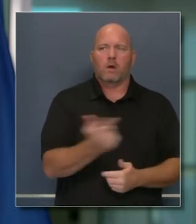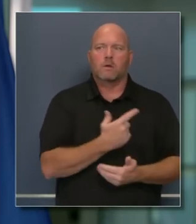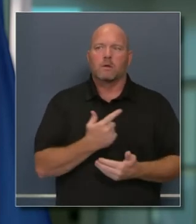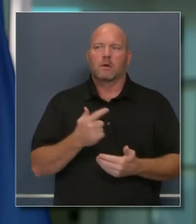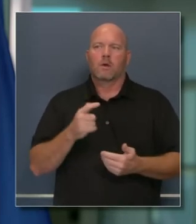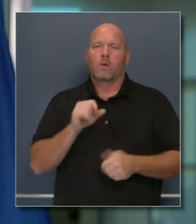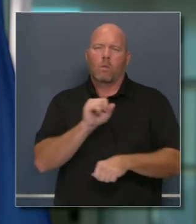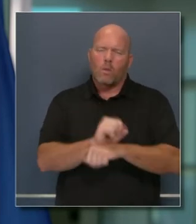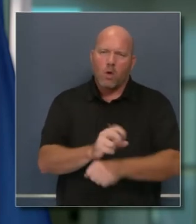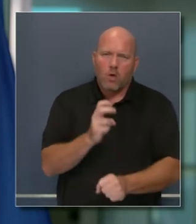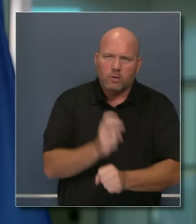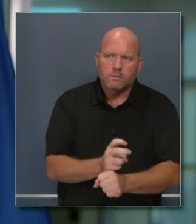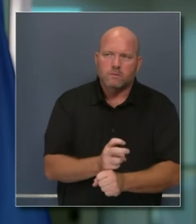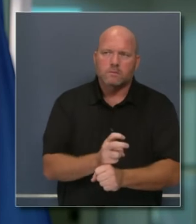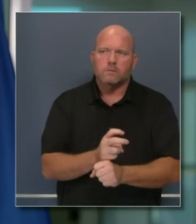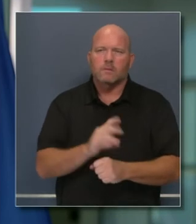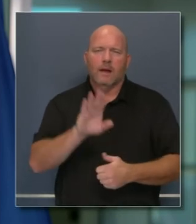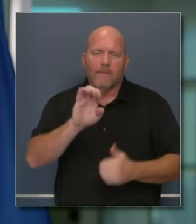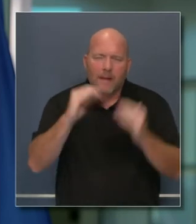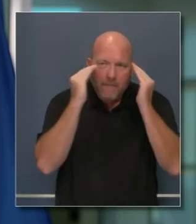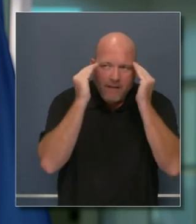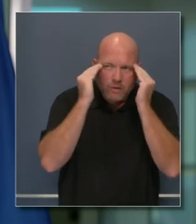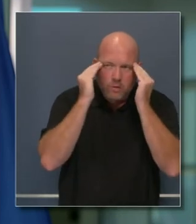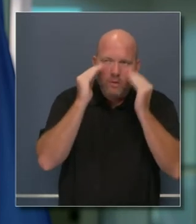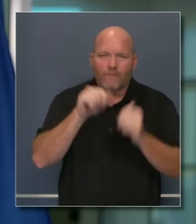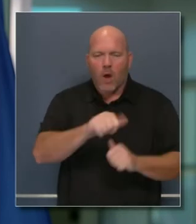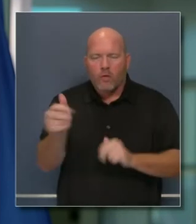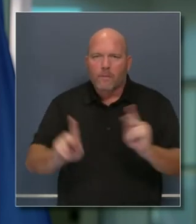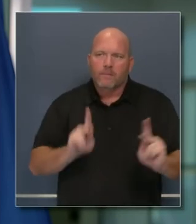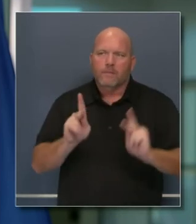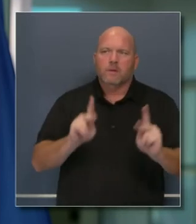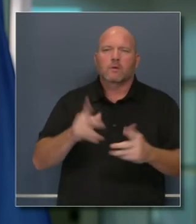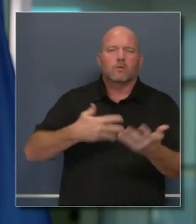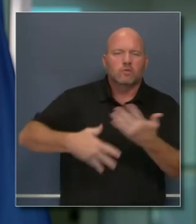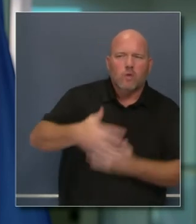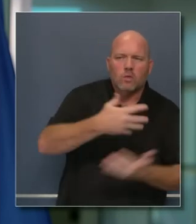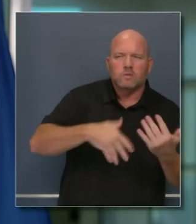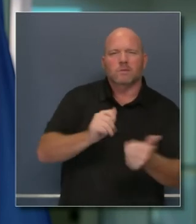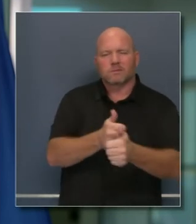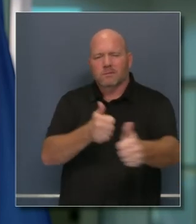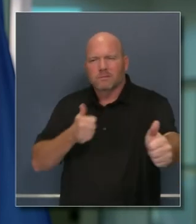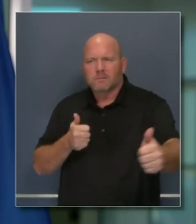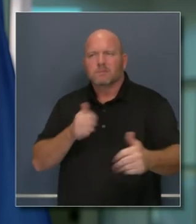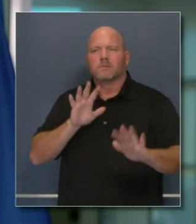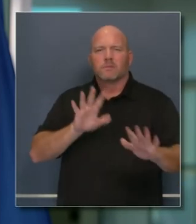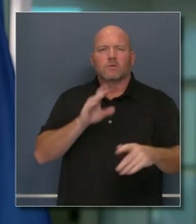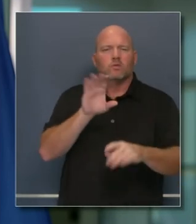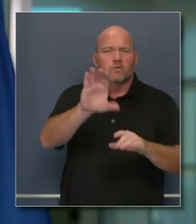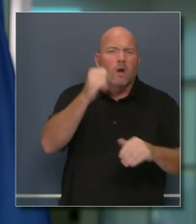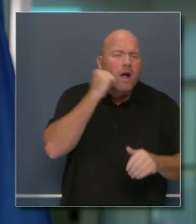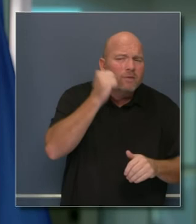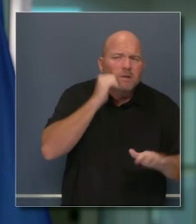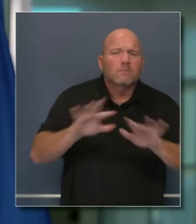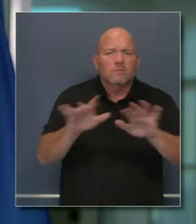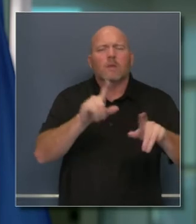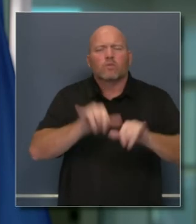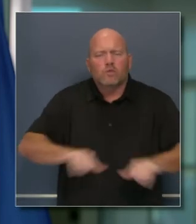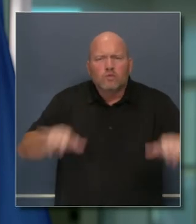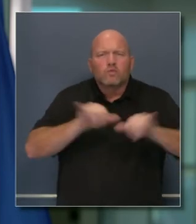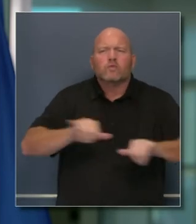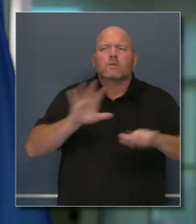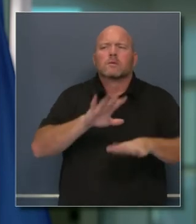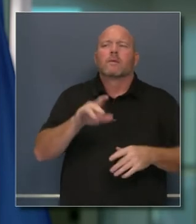les recordamos que sigan siendo vigilantes, tengan cuidado con otros al entremezclarse, al seguir adelante con